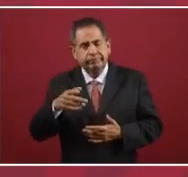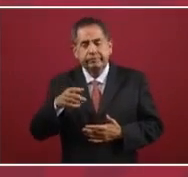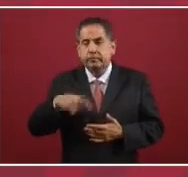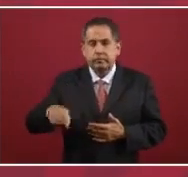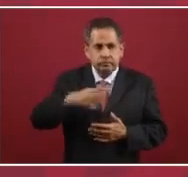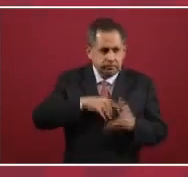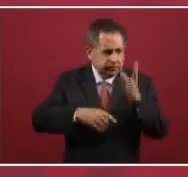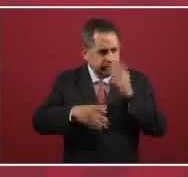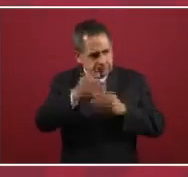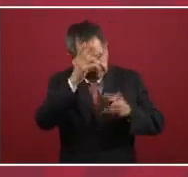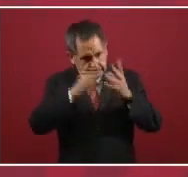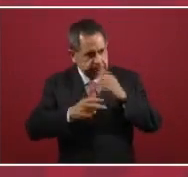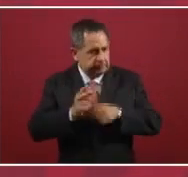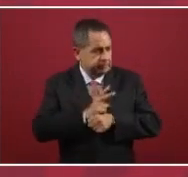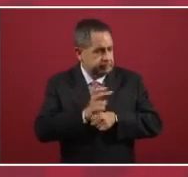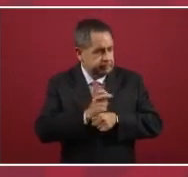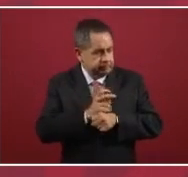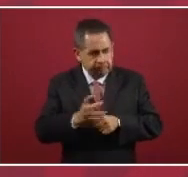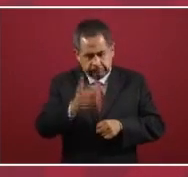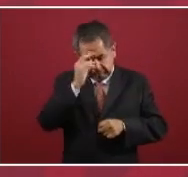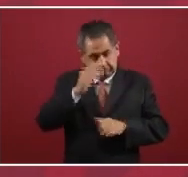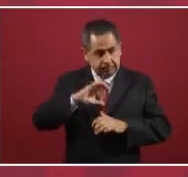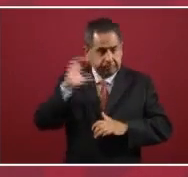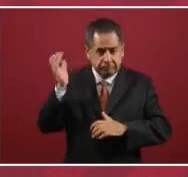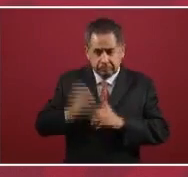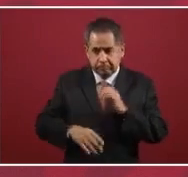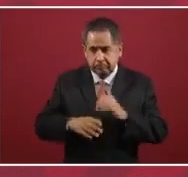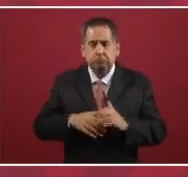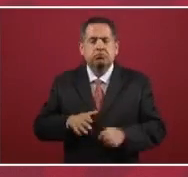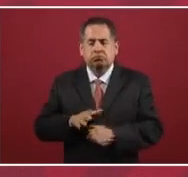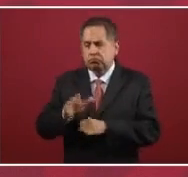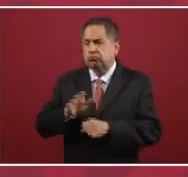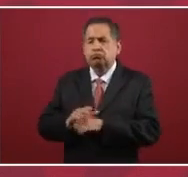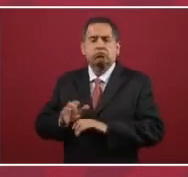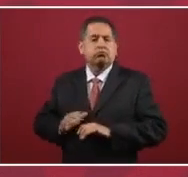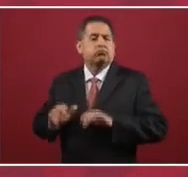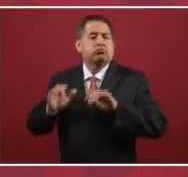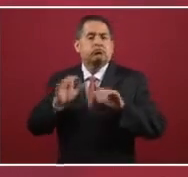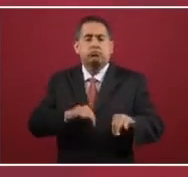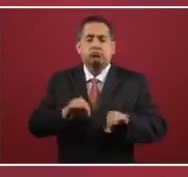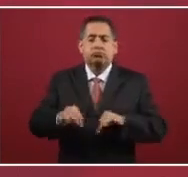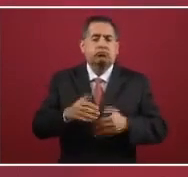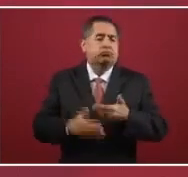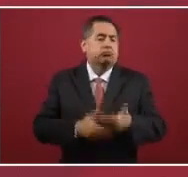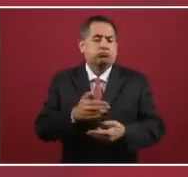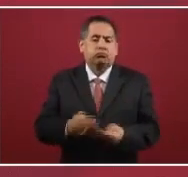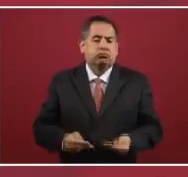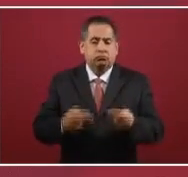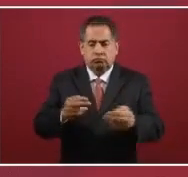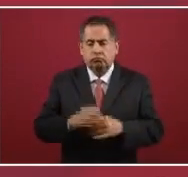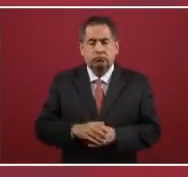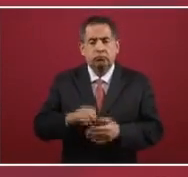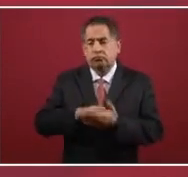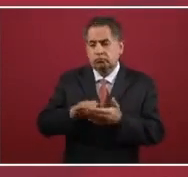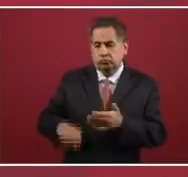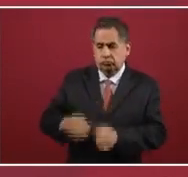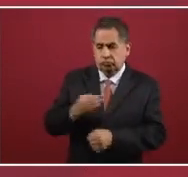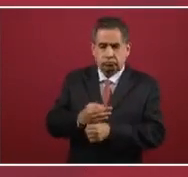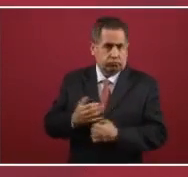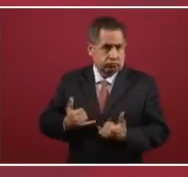permitir, una vez que termine el programa, insertarse en mejores condiciones en el mercado laboral. Es decir, un joven que está